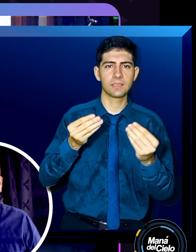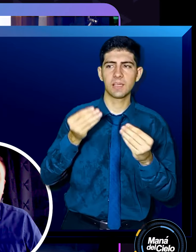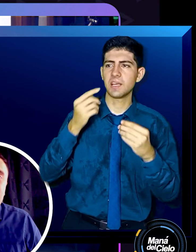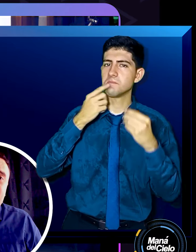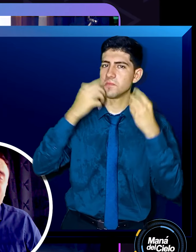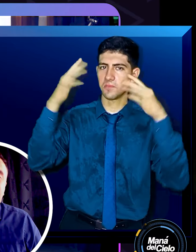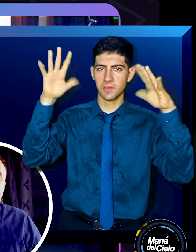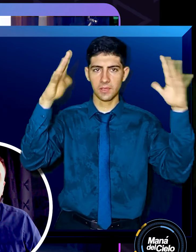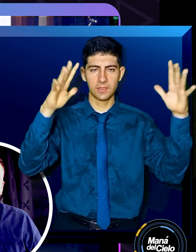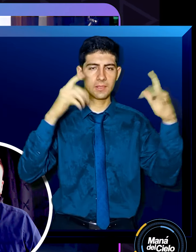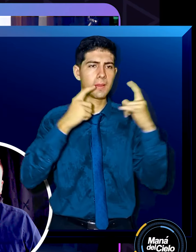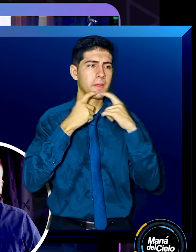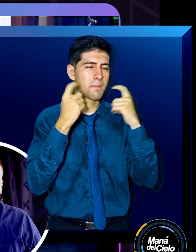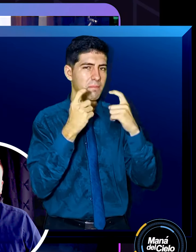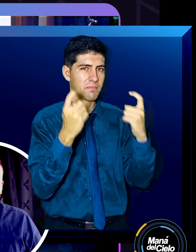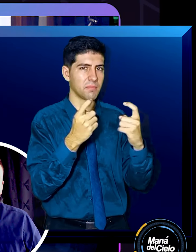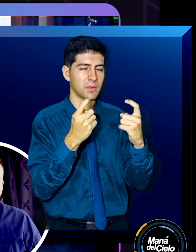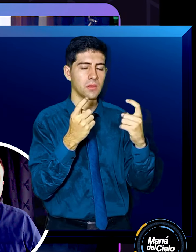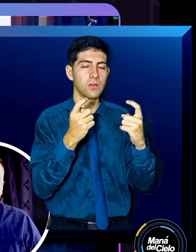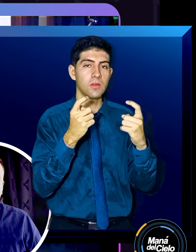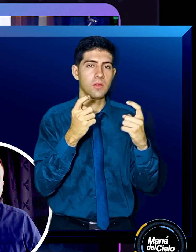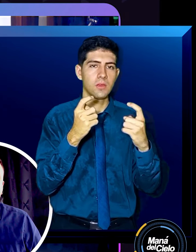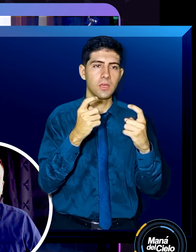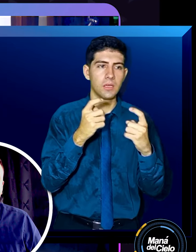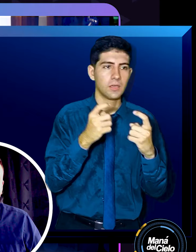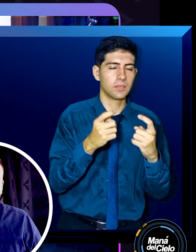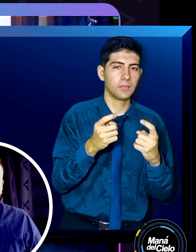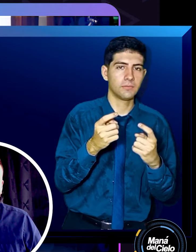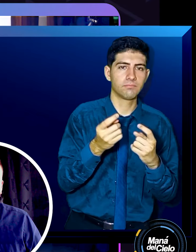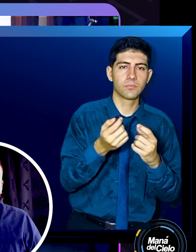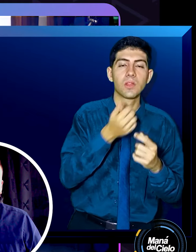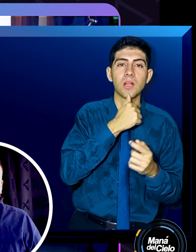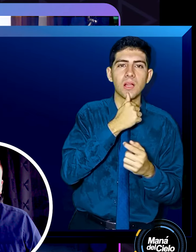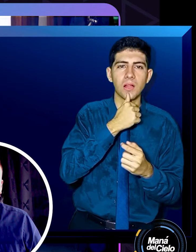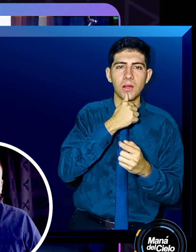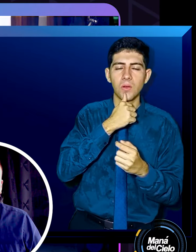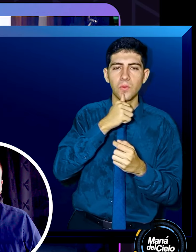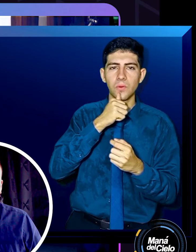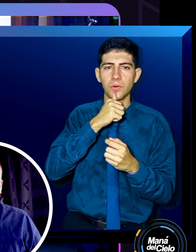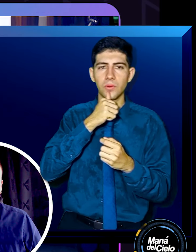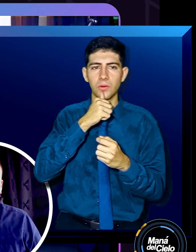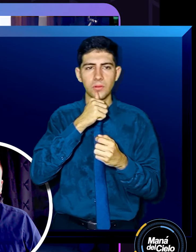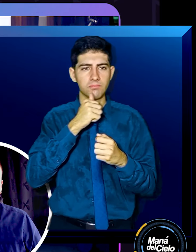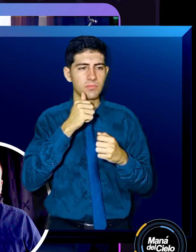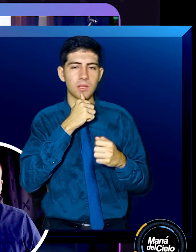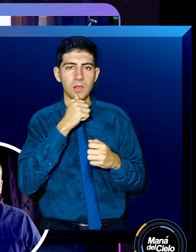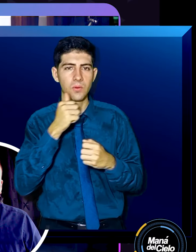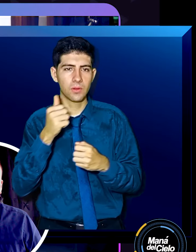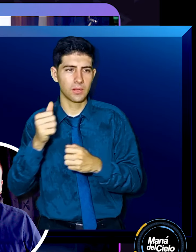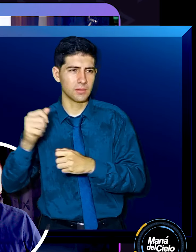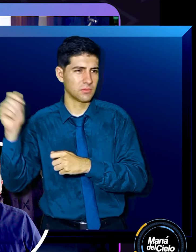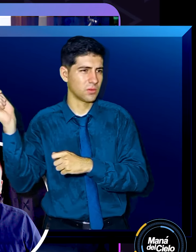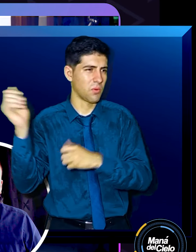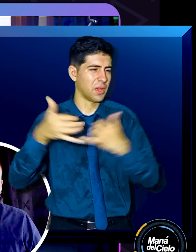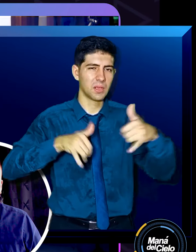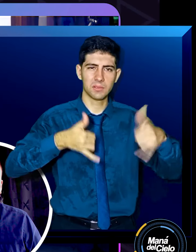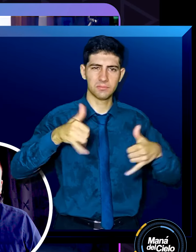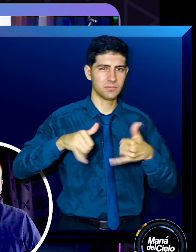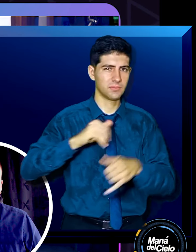día del carnaval. Así hacían. Entonces, ese día de